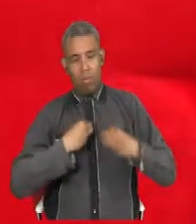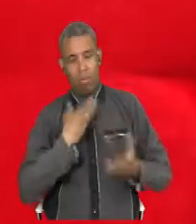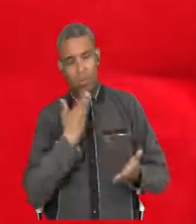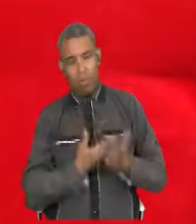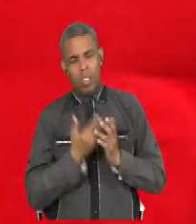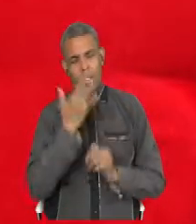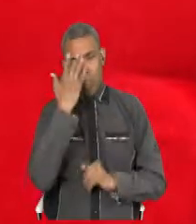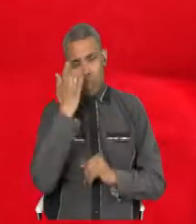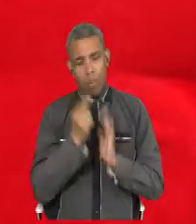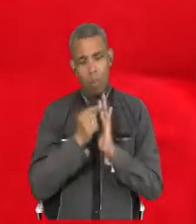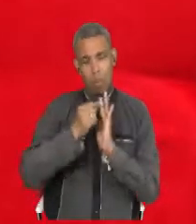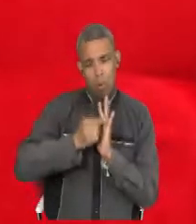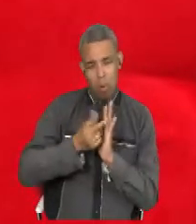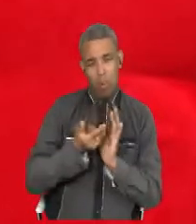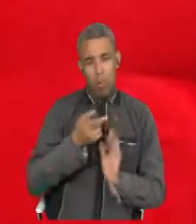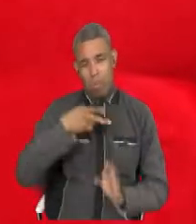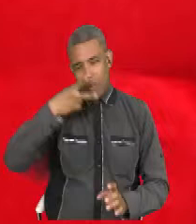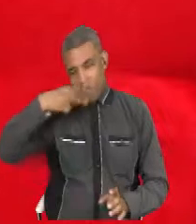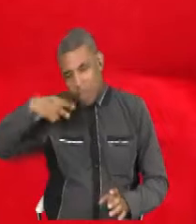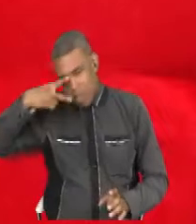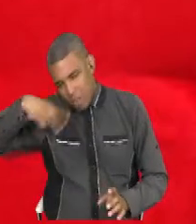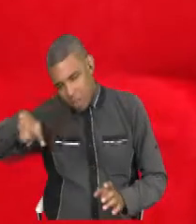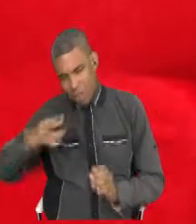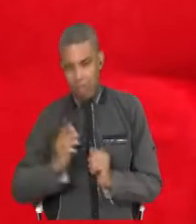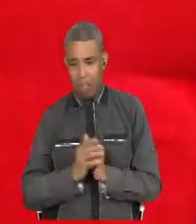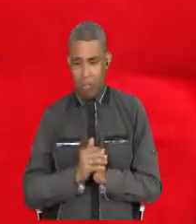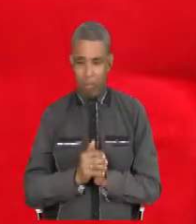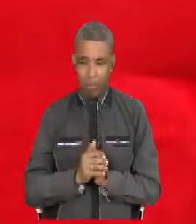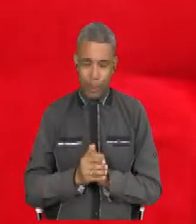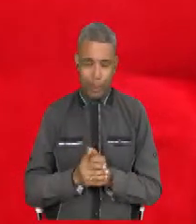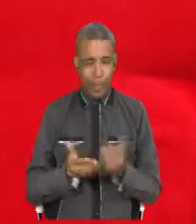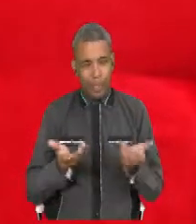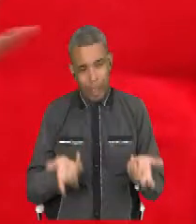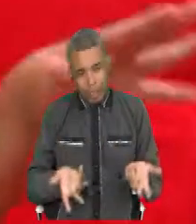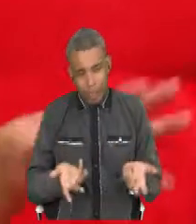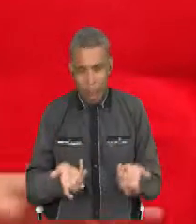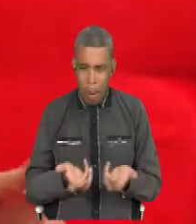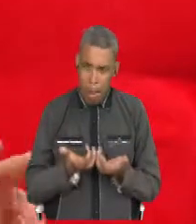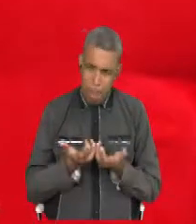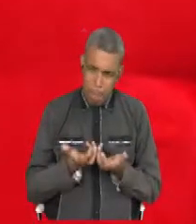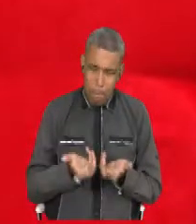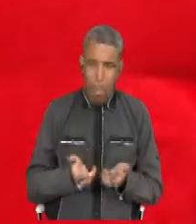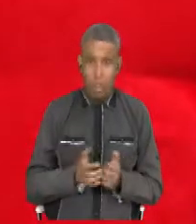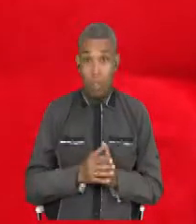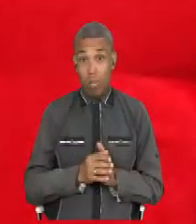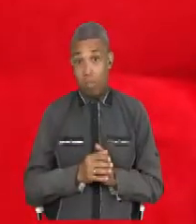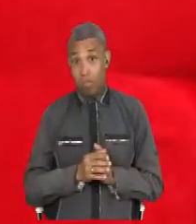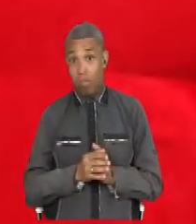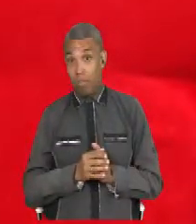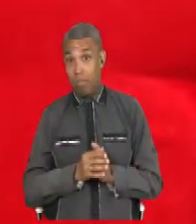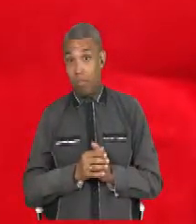esposo, tengo hijos y pues obviamente no apoyaría nada que tenga que ver con